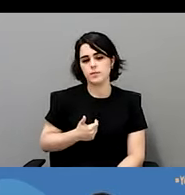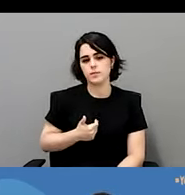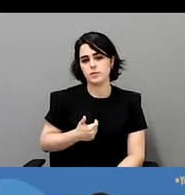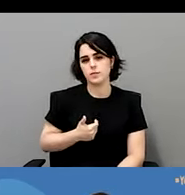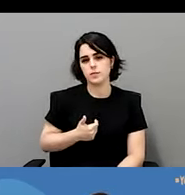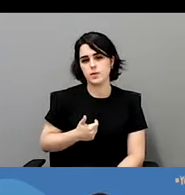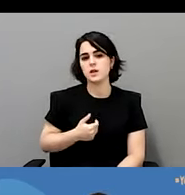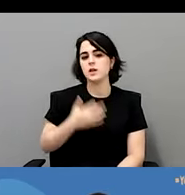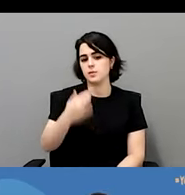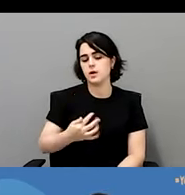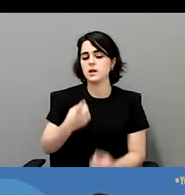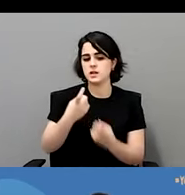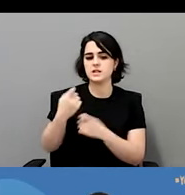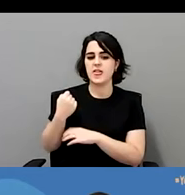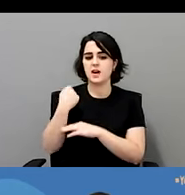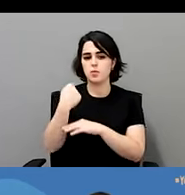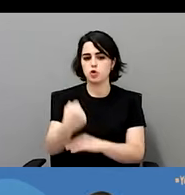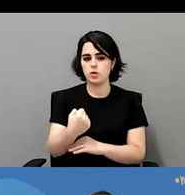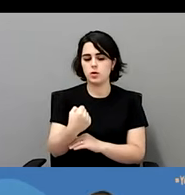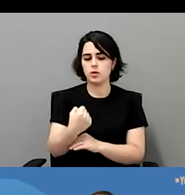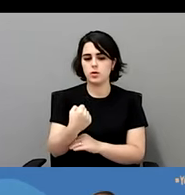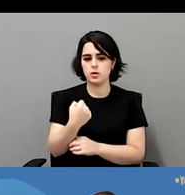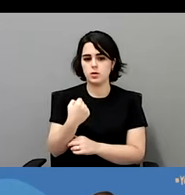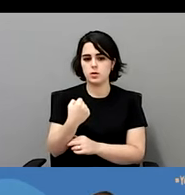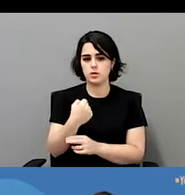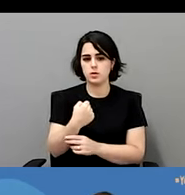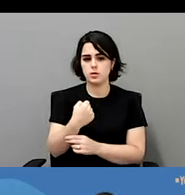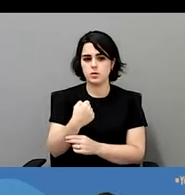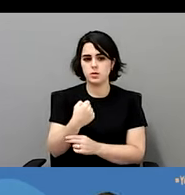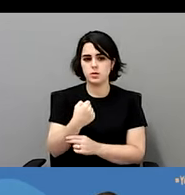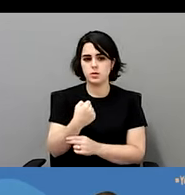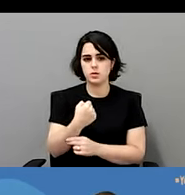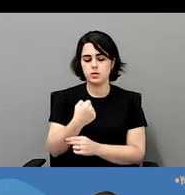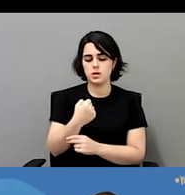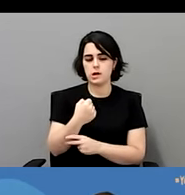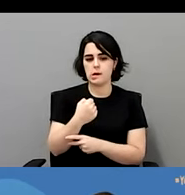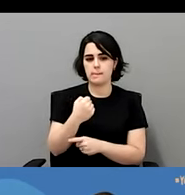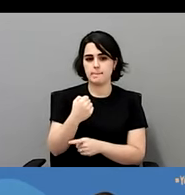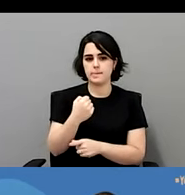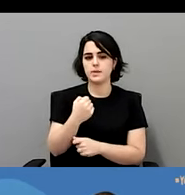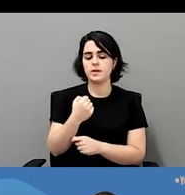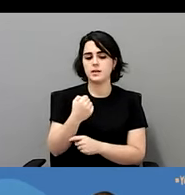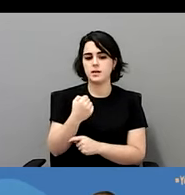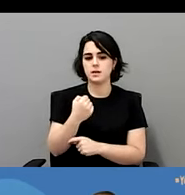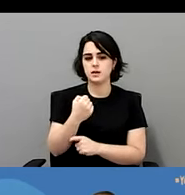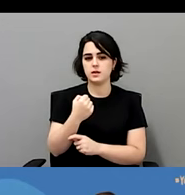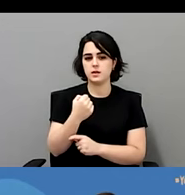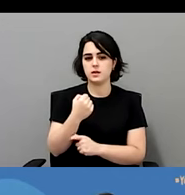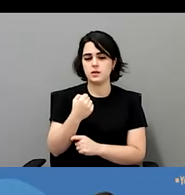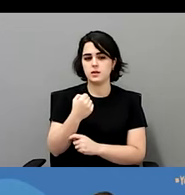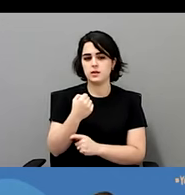de apoyo están recibiendo entre 13 y 15